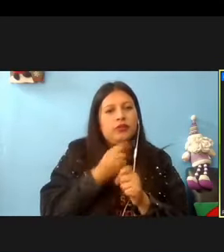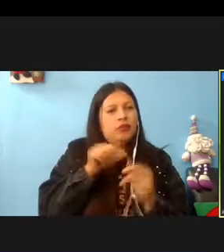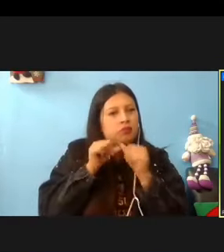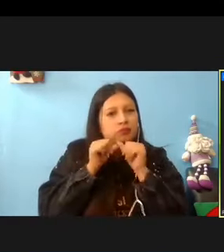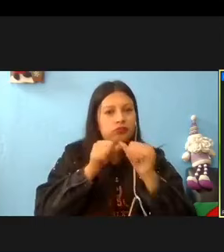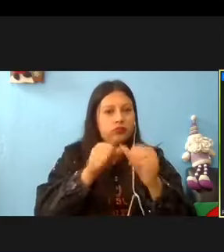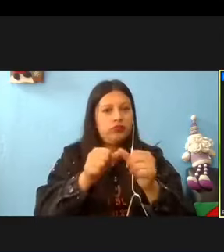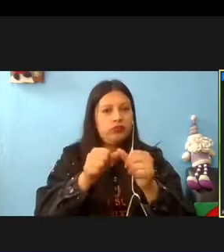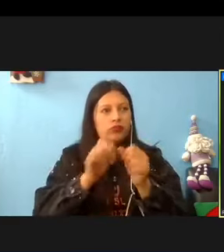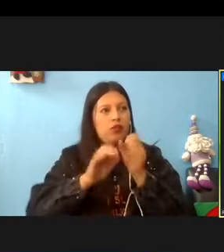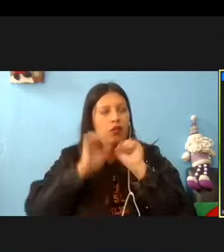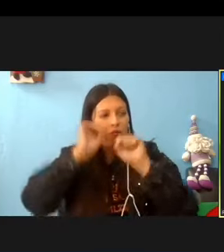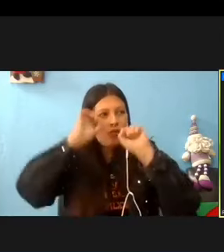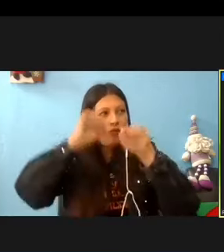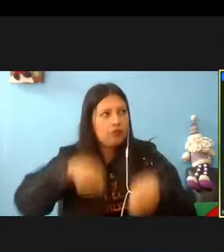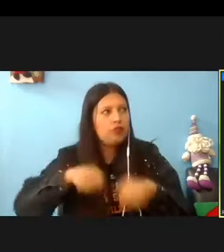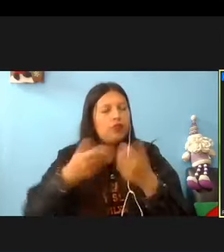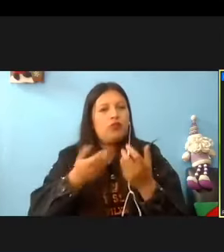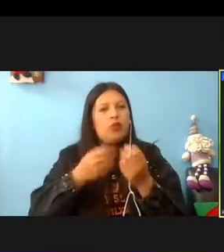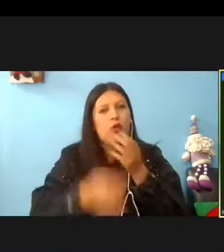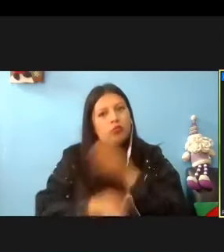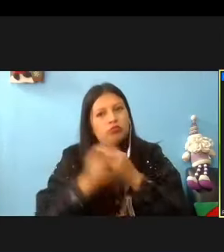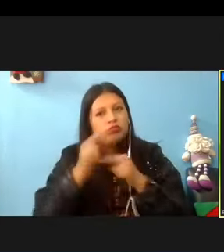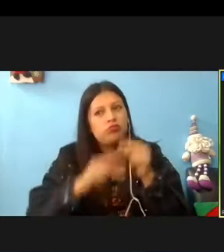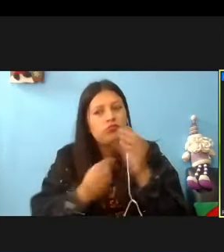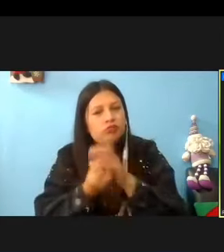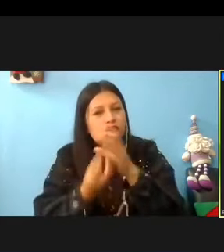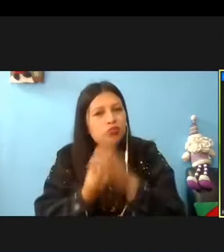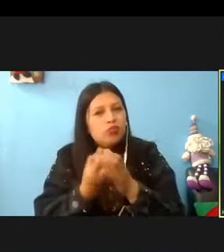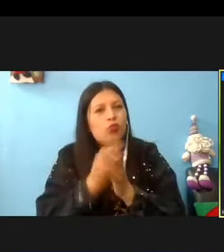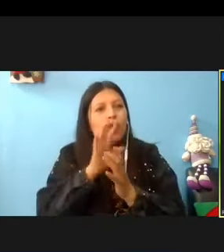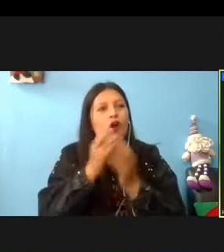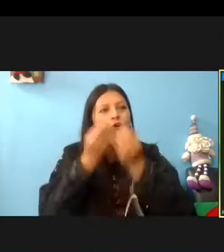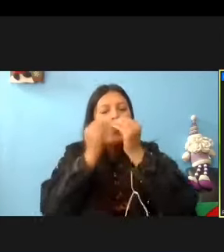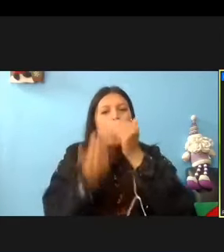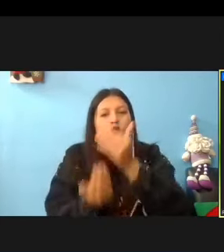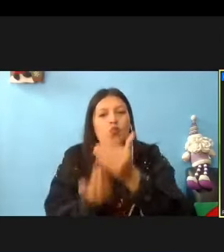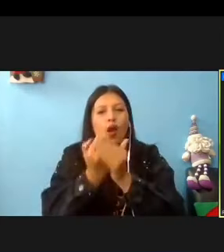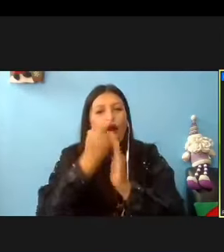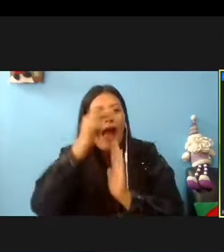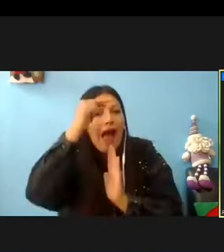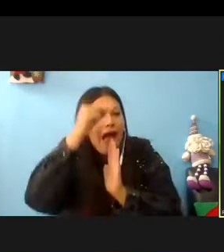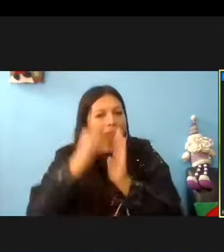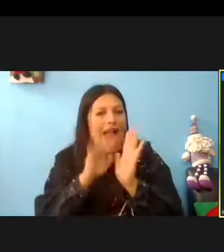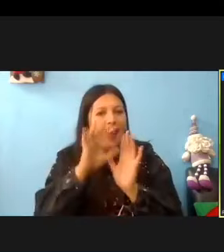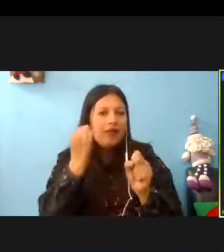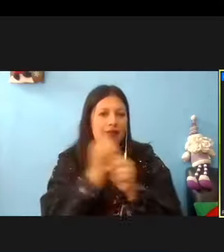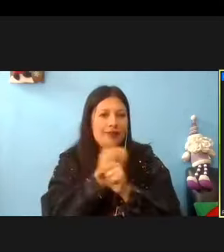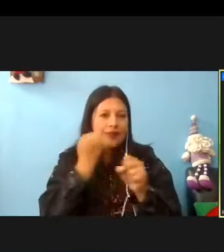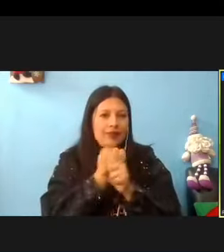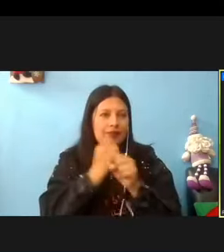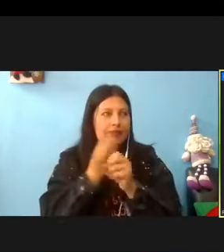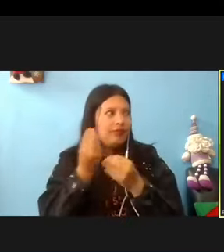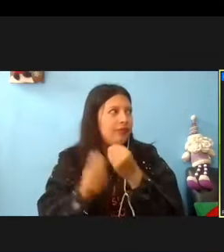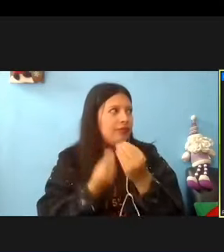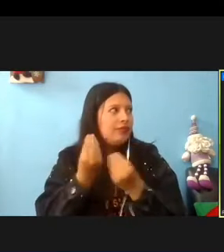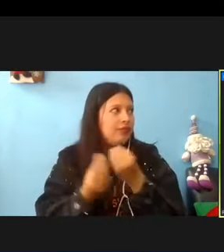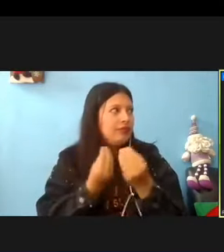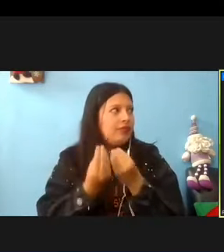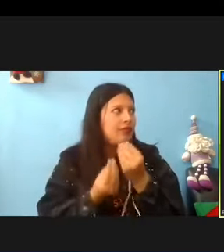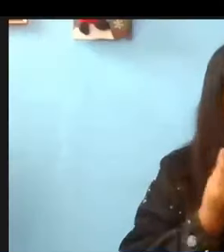permanente para poder ir generando, digamos, unas nuevas lecturas de este trabajo que se está haciendo.